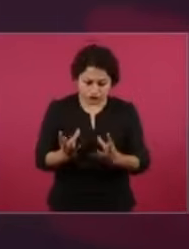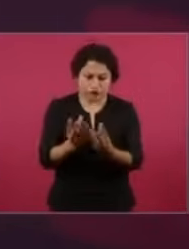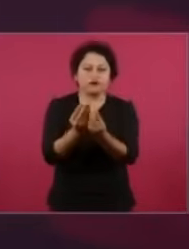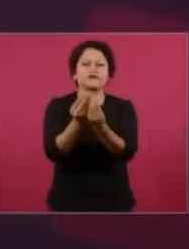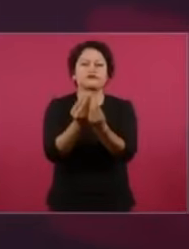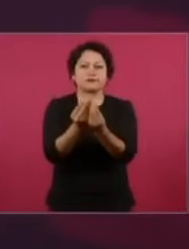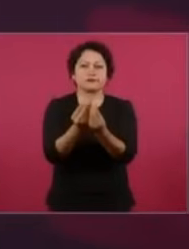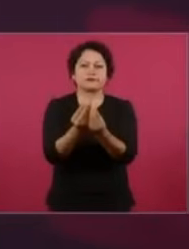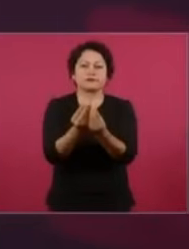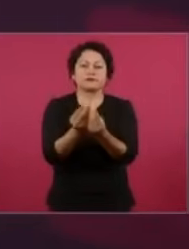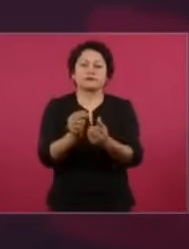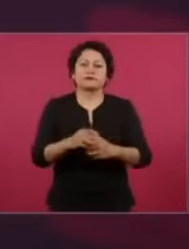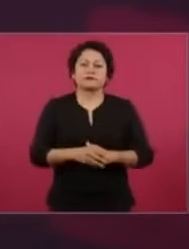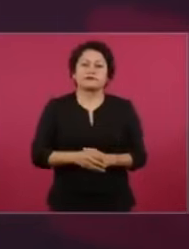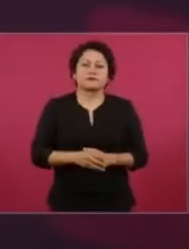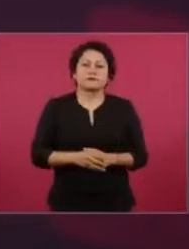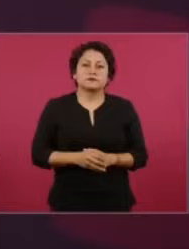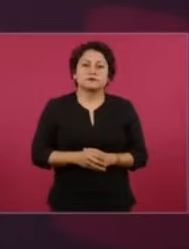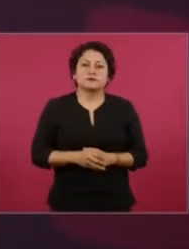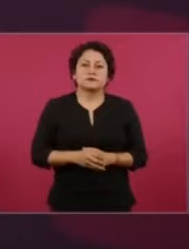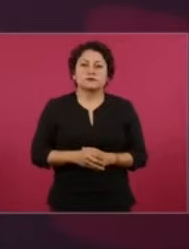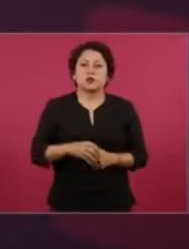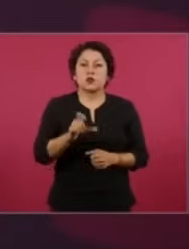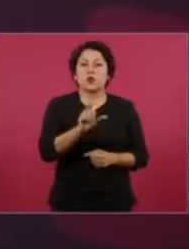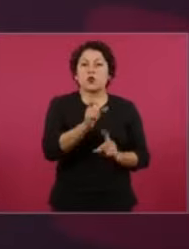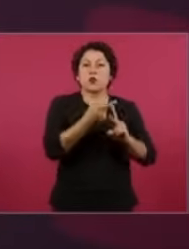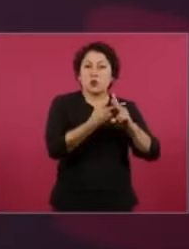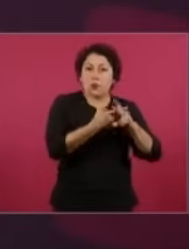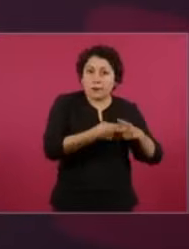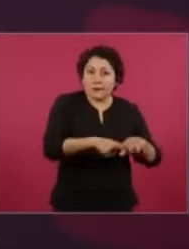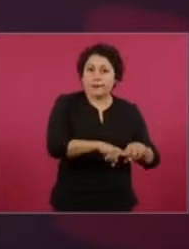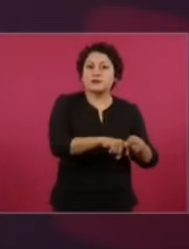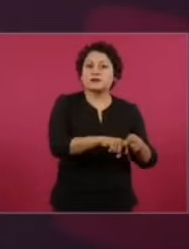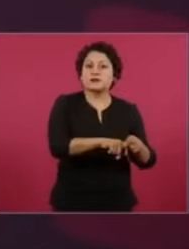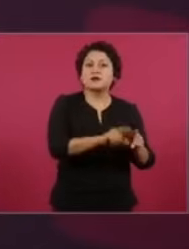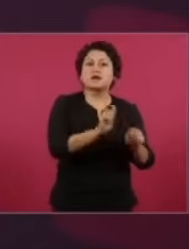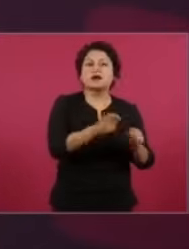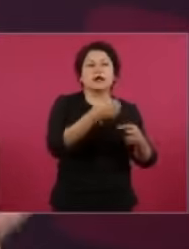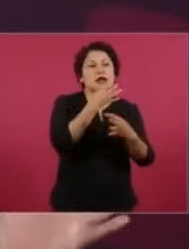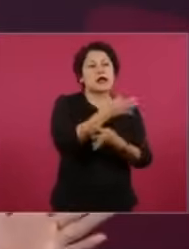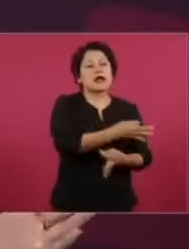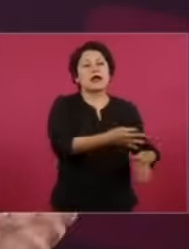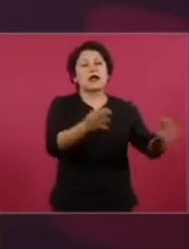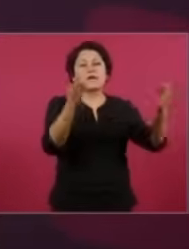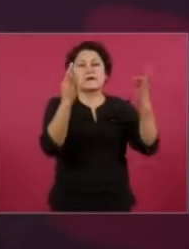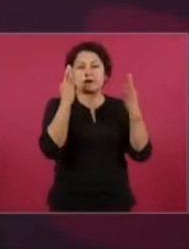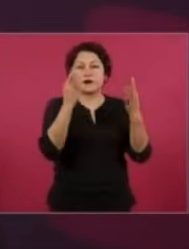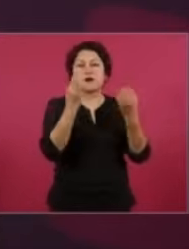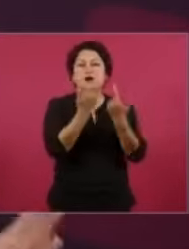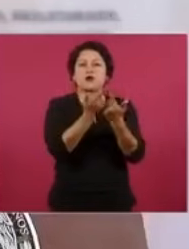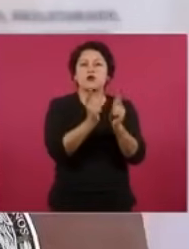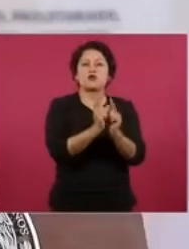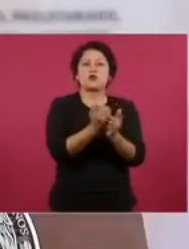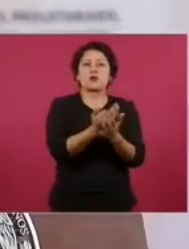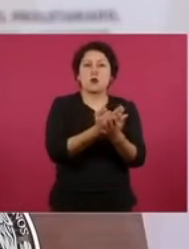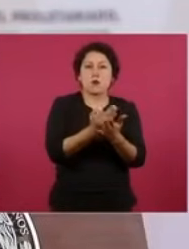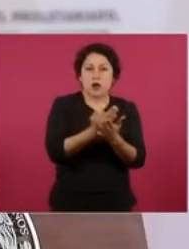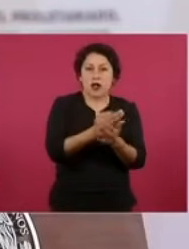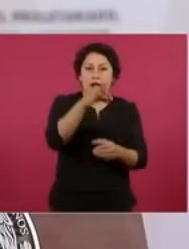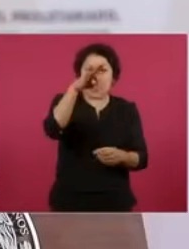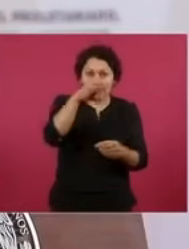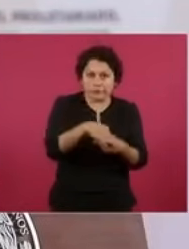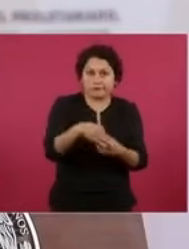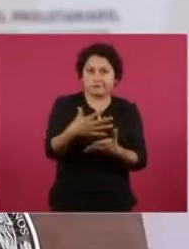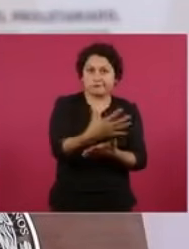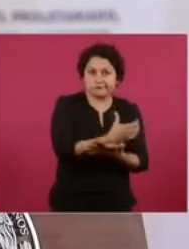desde que se dio a conocer que había ganado Morena las anteriores elecciones,